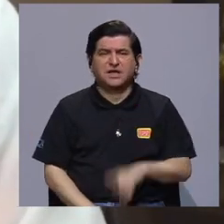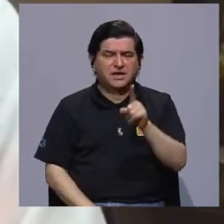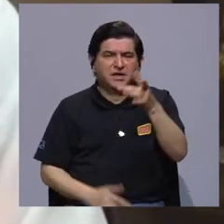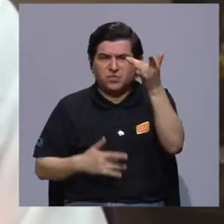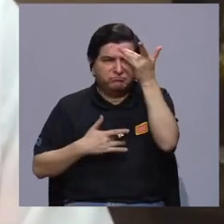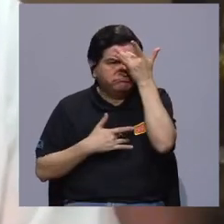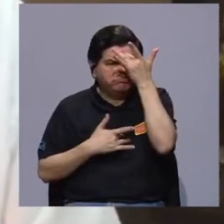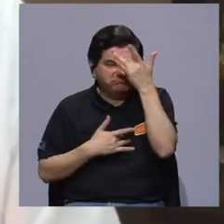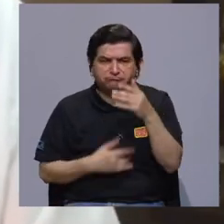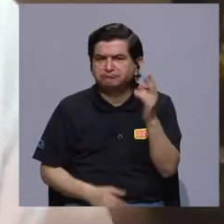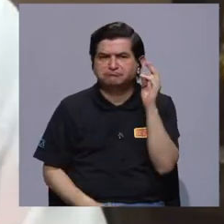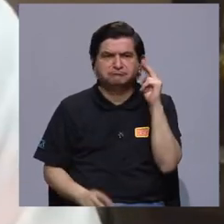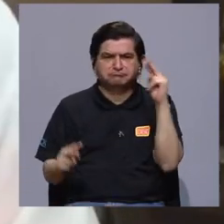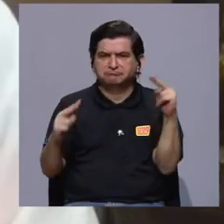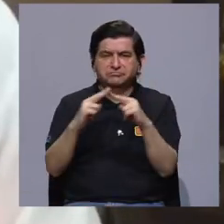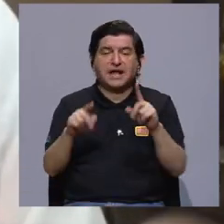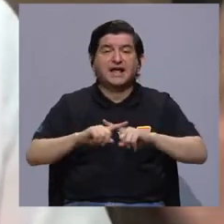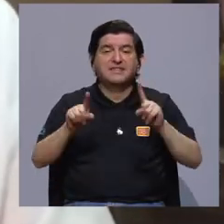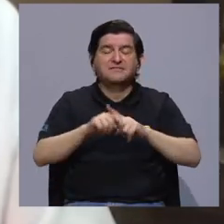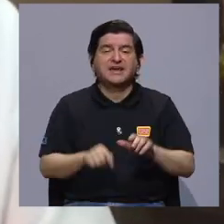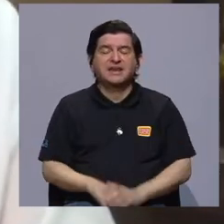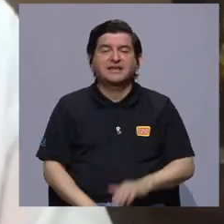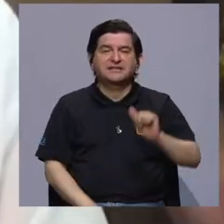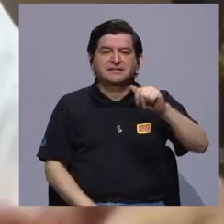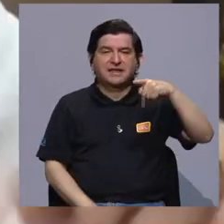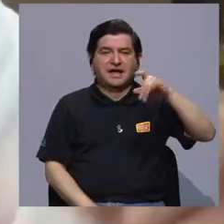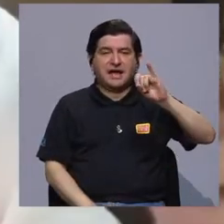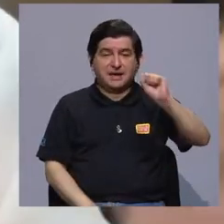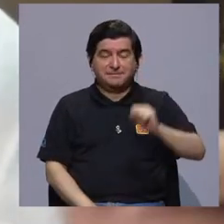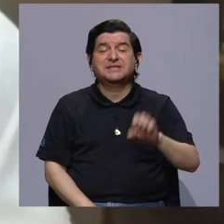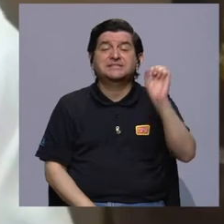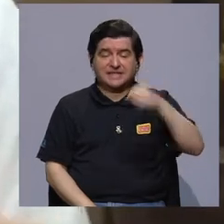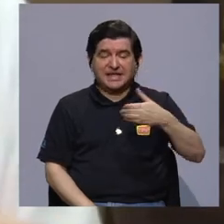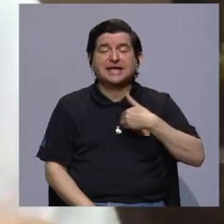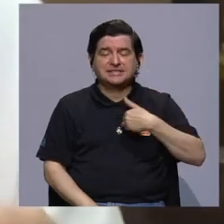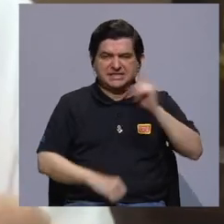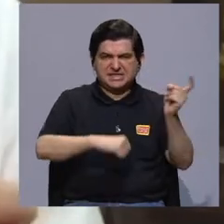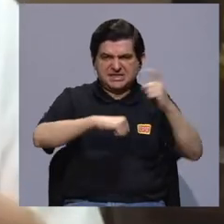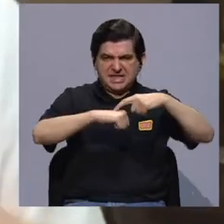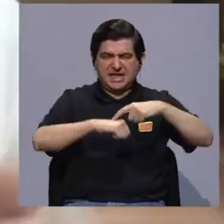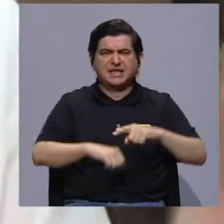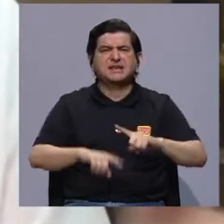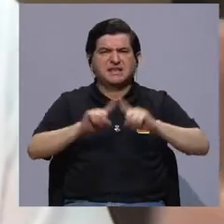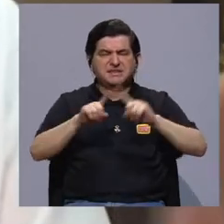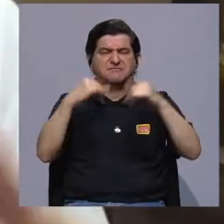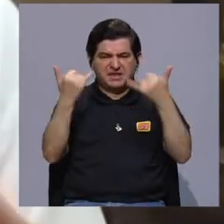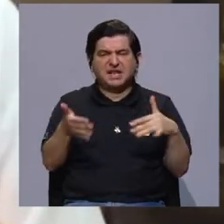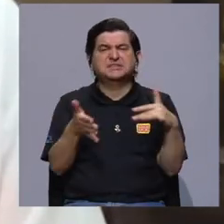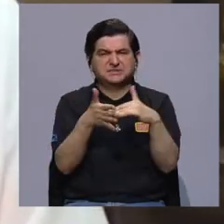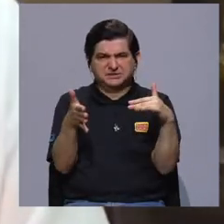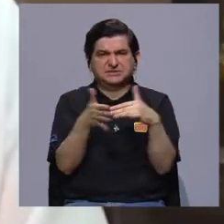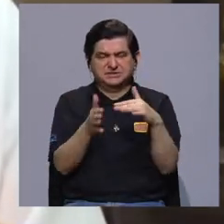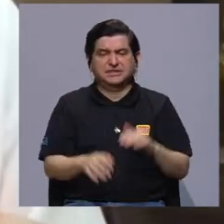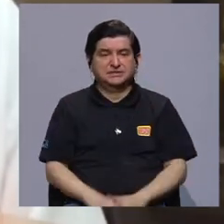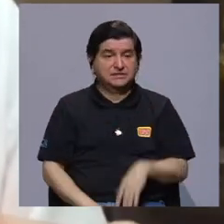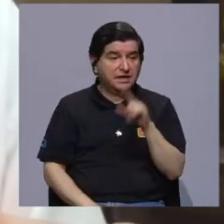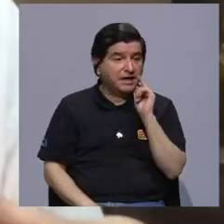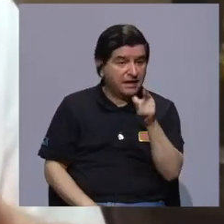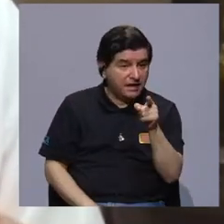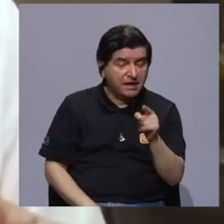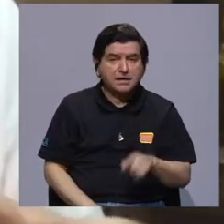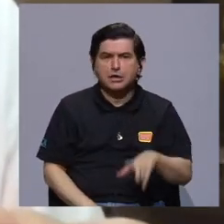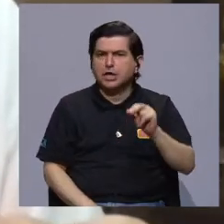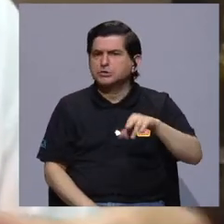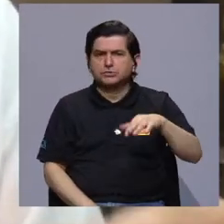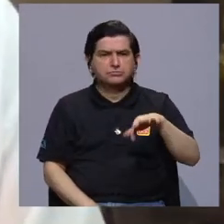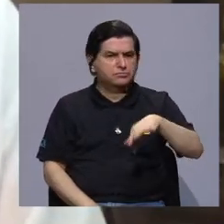un patógeno conocido, a diferencia de Apis, la abeja con aguijón, que tiene varios bastante estudiados. En